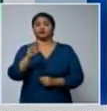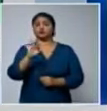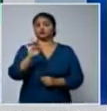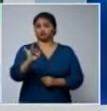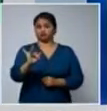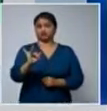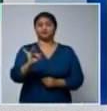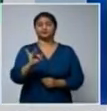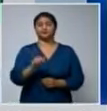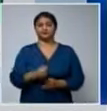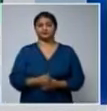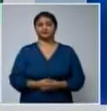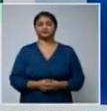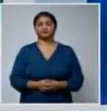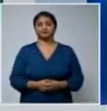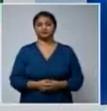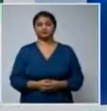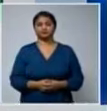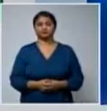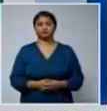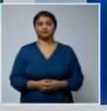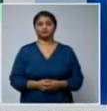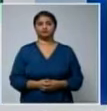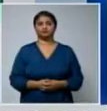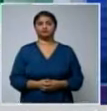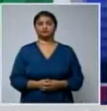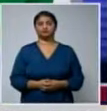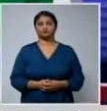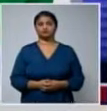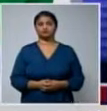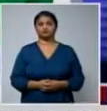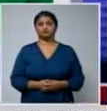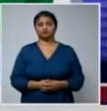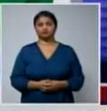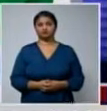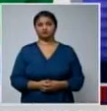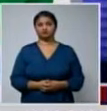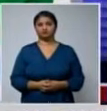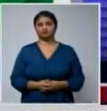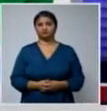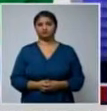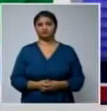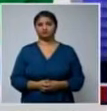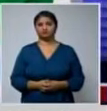confirmados en el día de ayer. Los 4